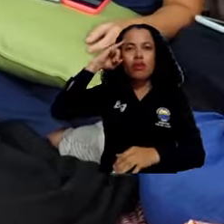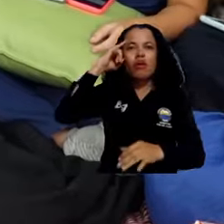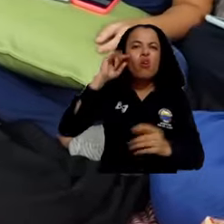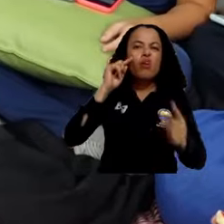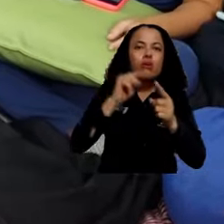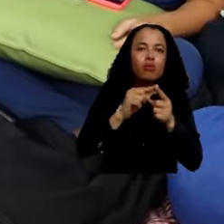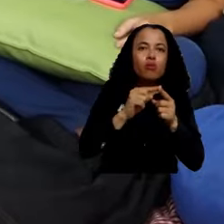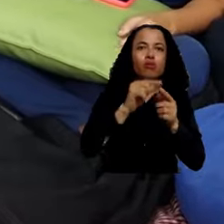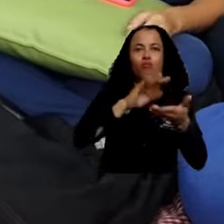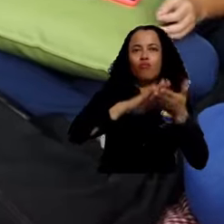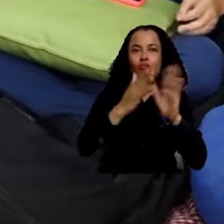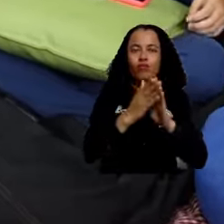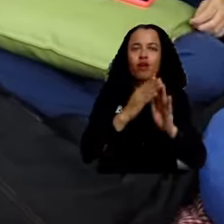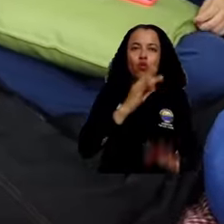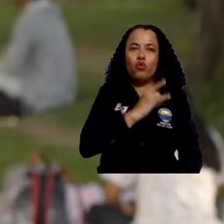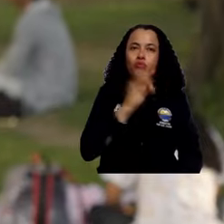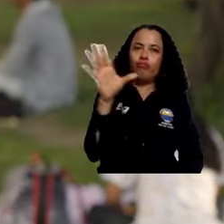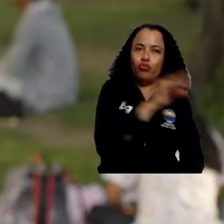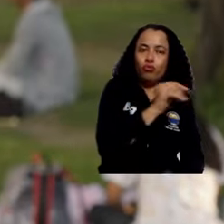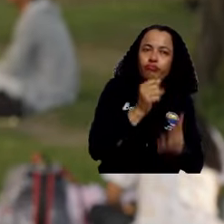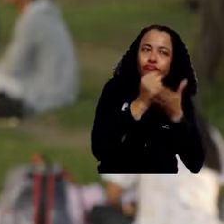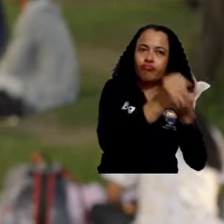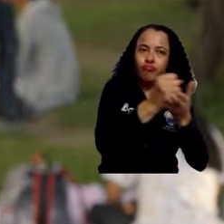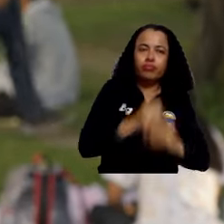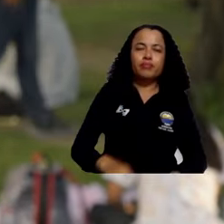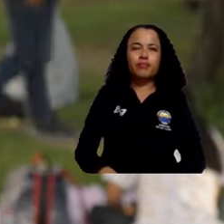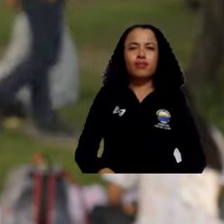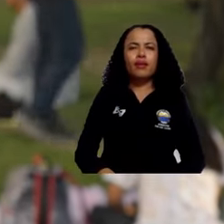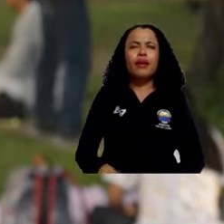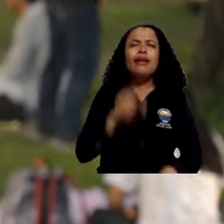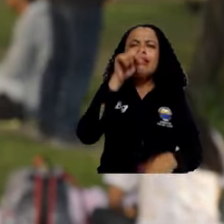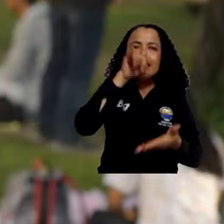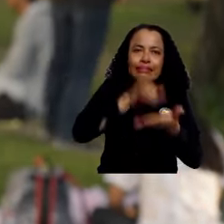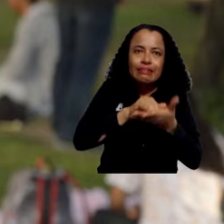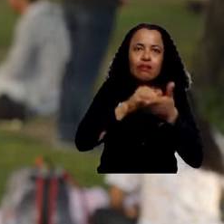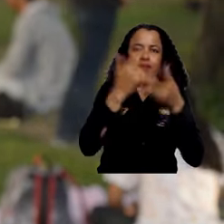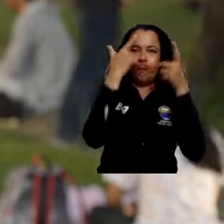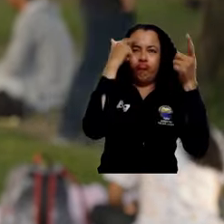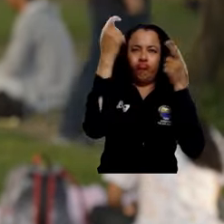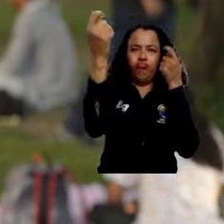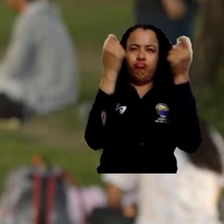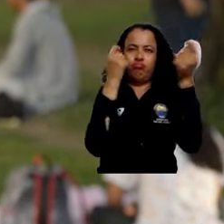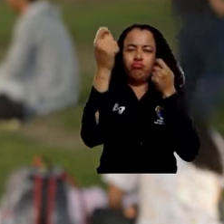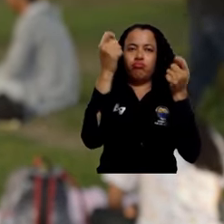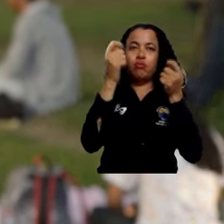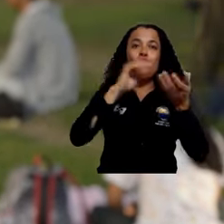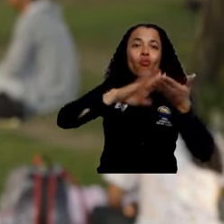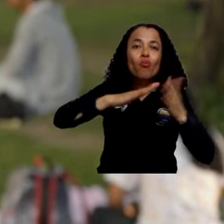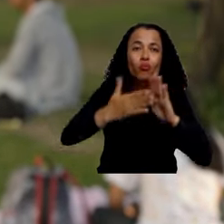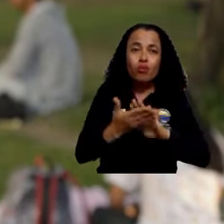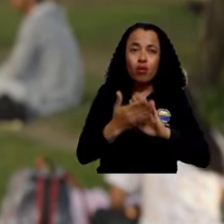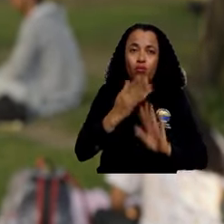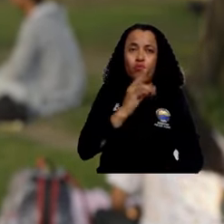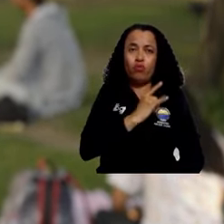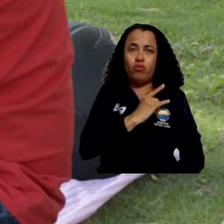bienestar de la comunidad universitaria. Lo tomamos como una estrategia para que toda la